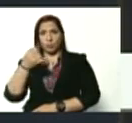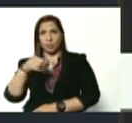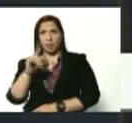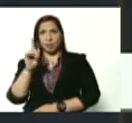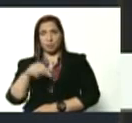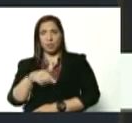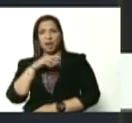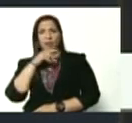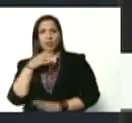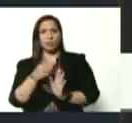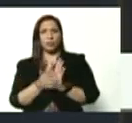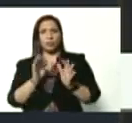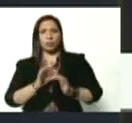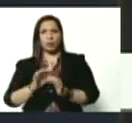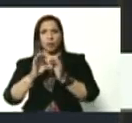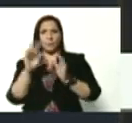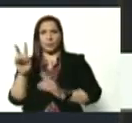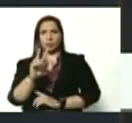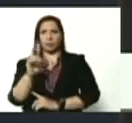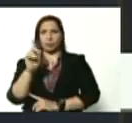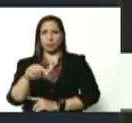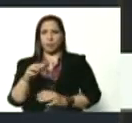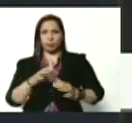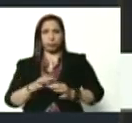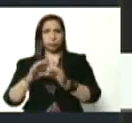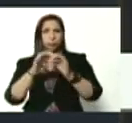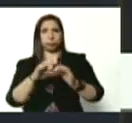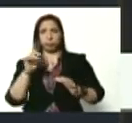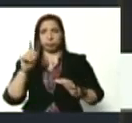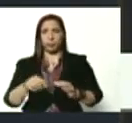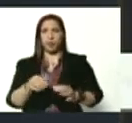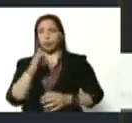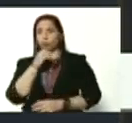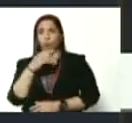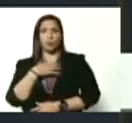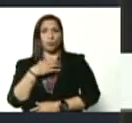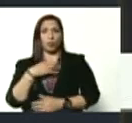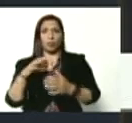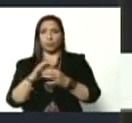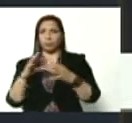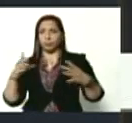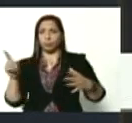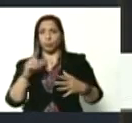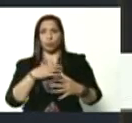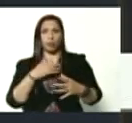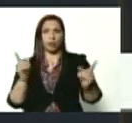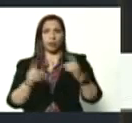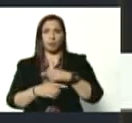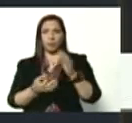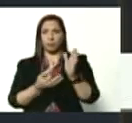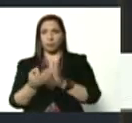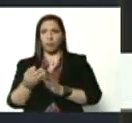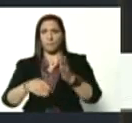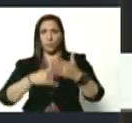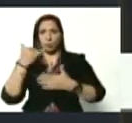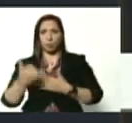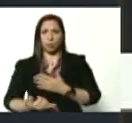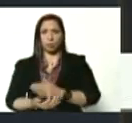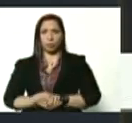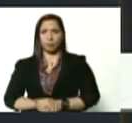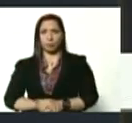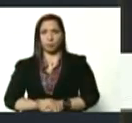venezolana de la b nacional y dad gran colombina indivisible irreductible en la lealtad a un proyecto